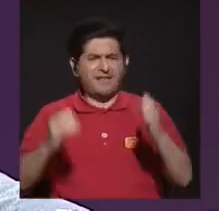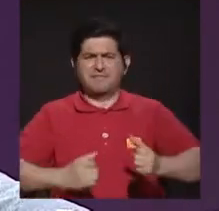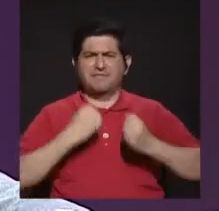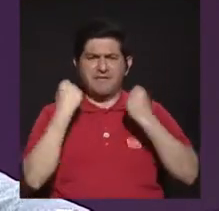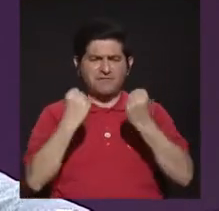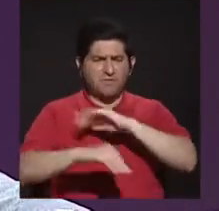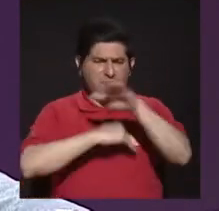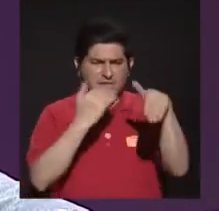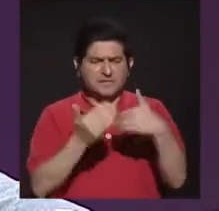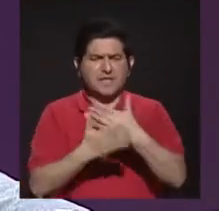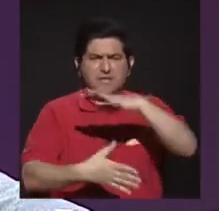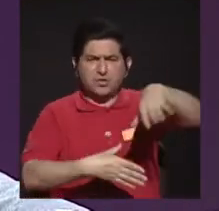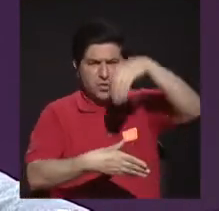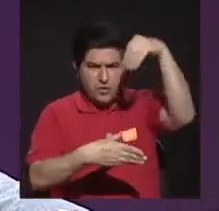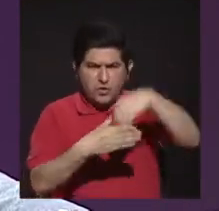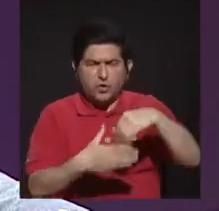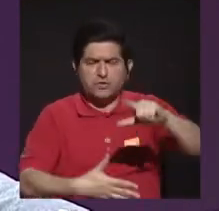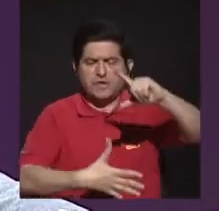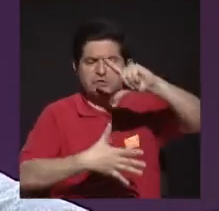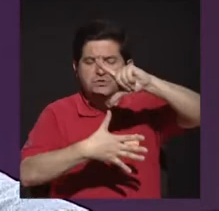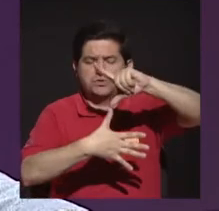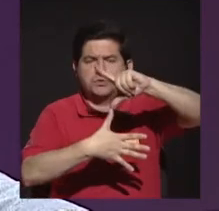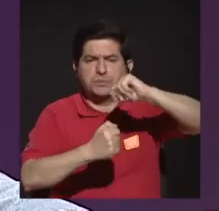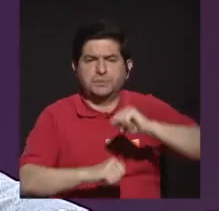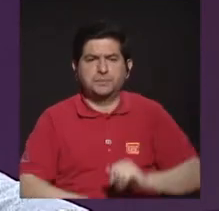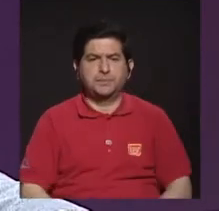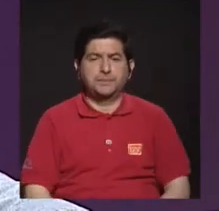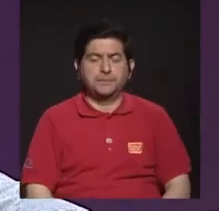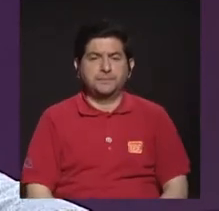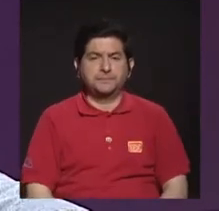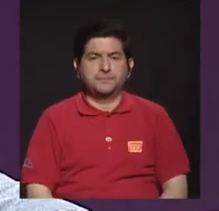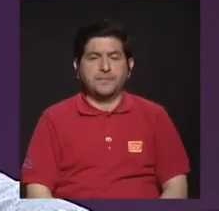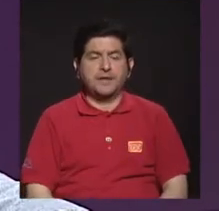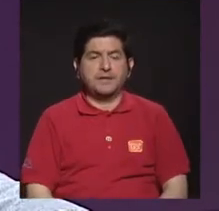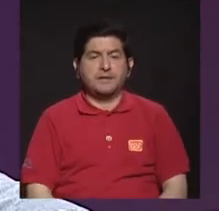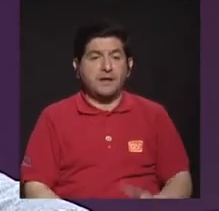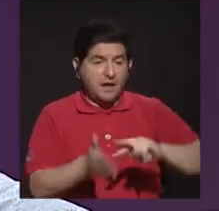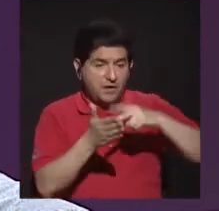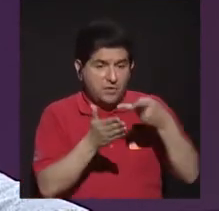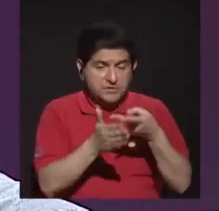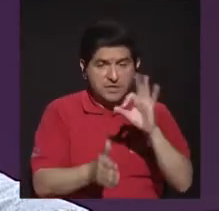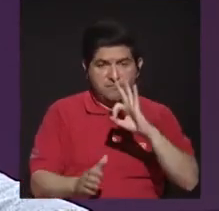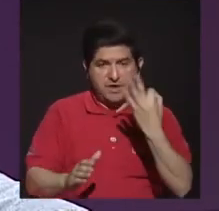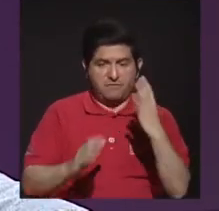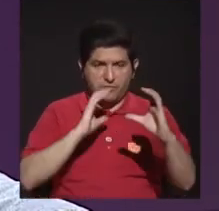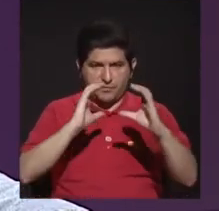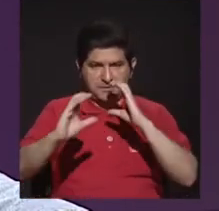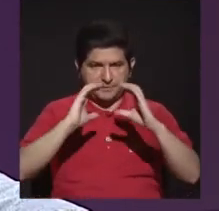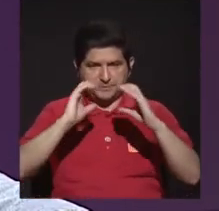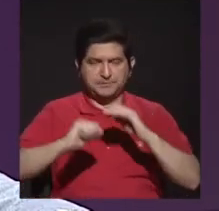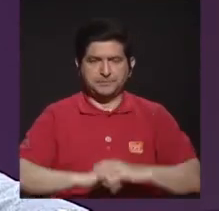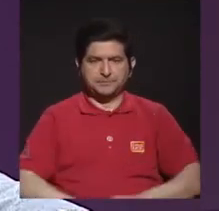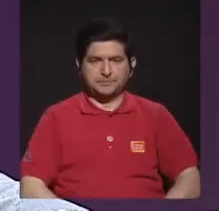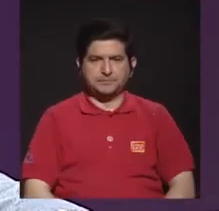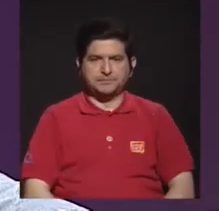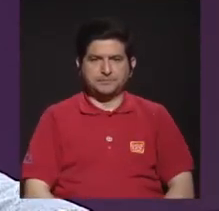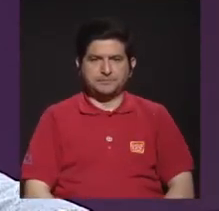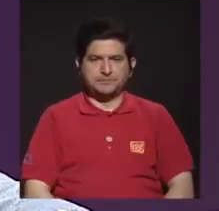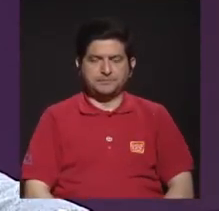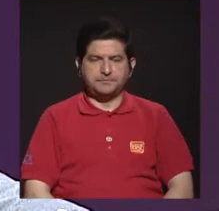todo el contexto de América Latina. Pero en lo que tiene que ver con los medios de comunicación,